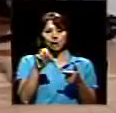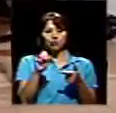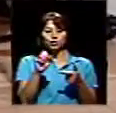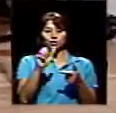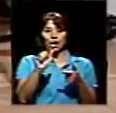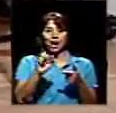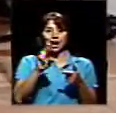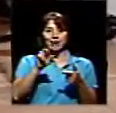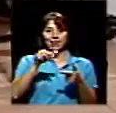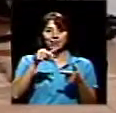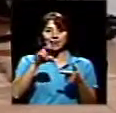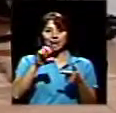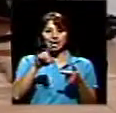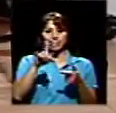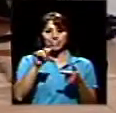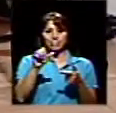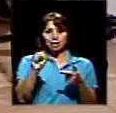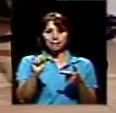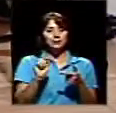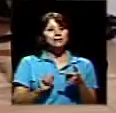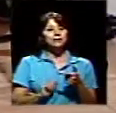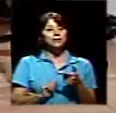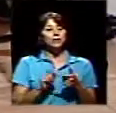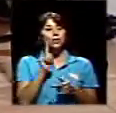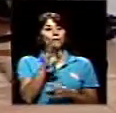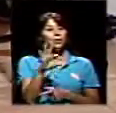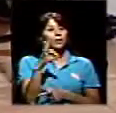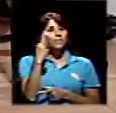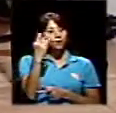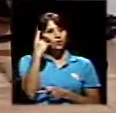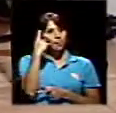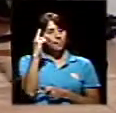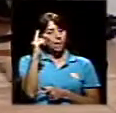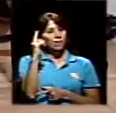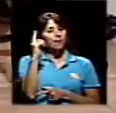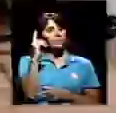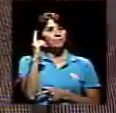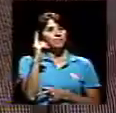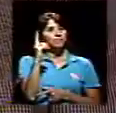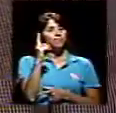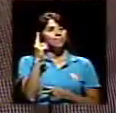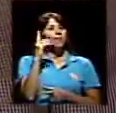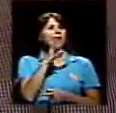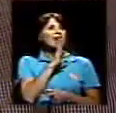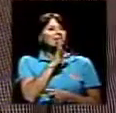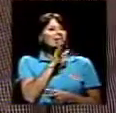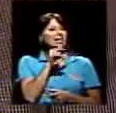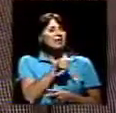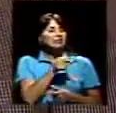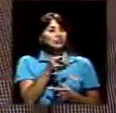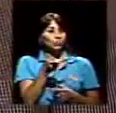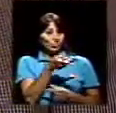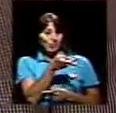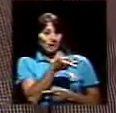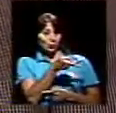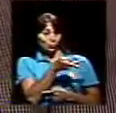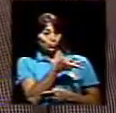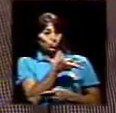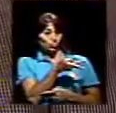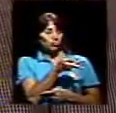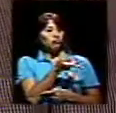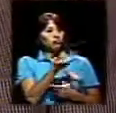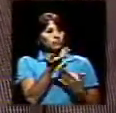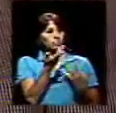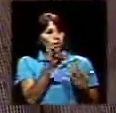Y una de las maneras de empezar a pensar sobre esto, dado que nos acompañaron ellos hace